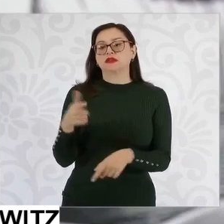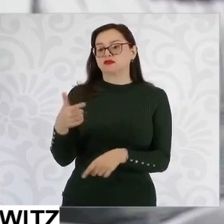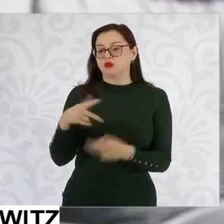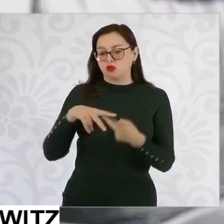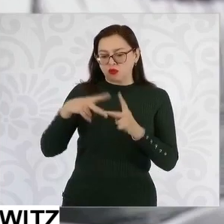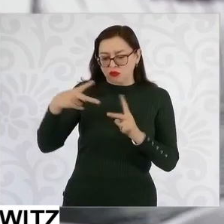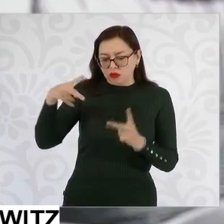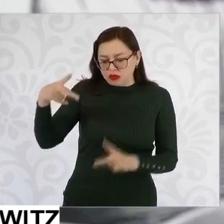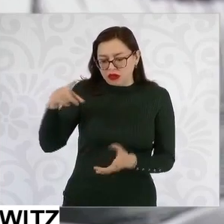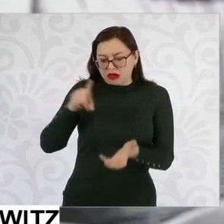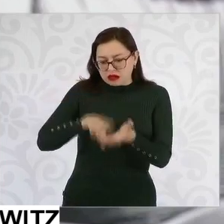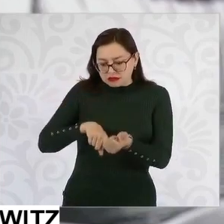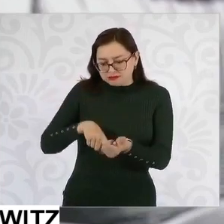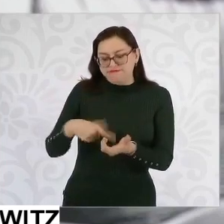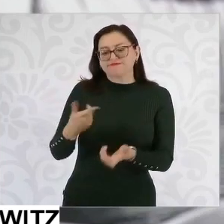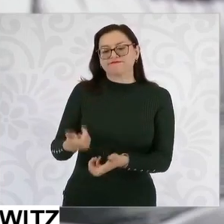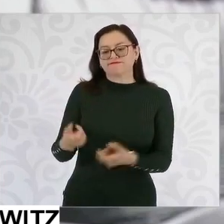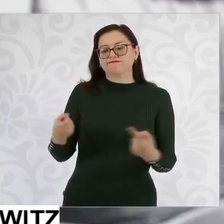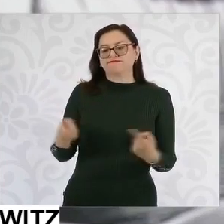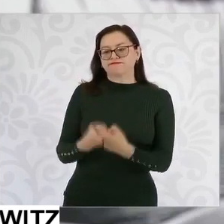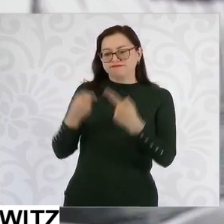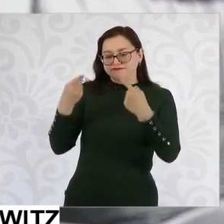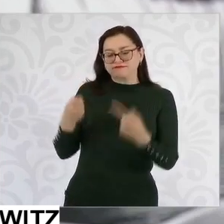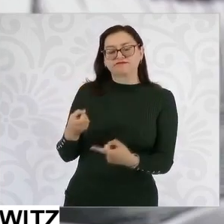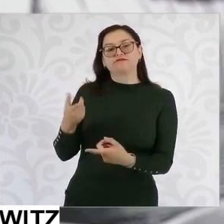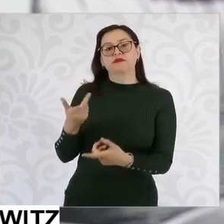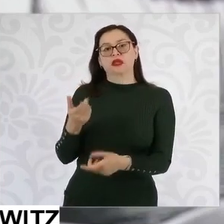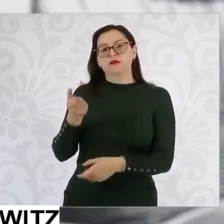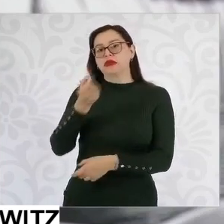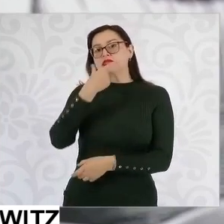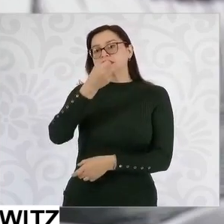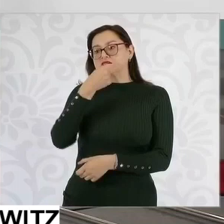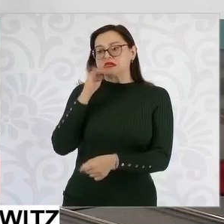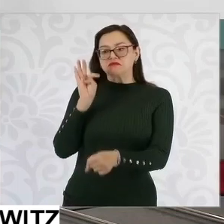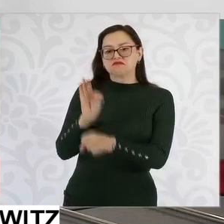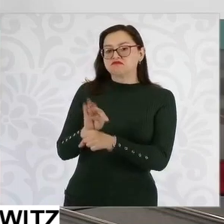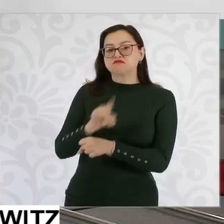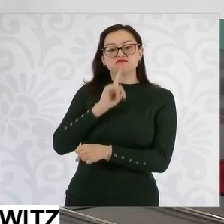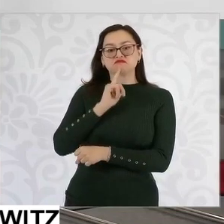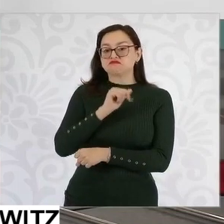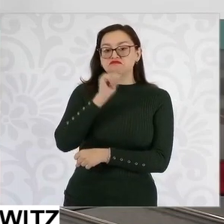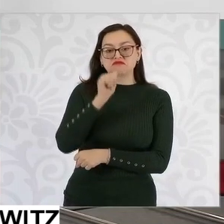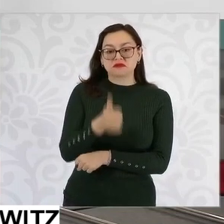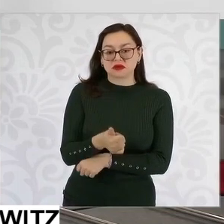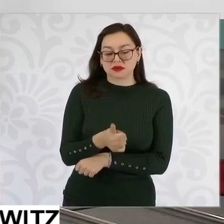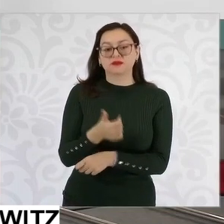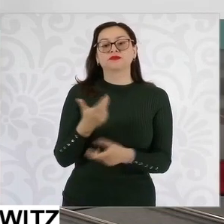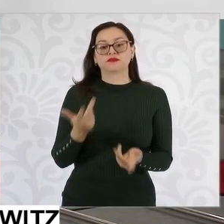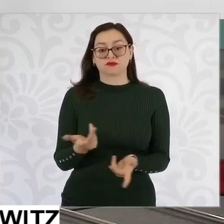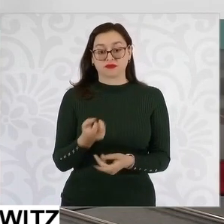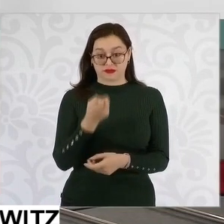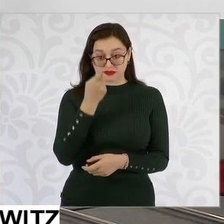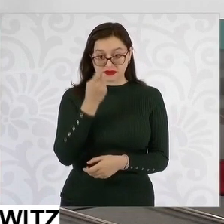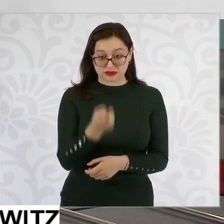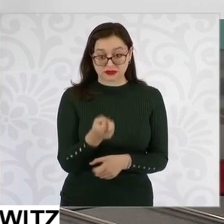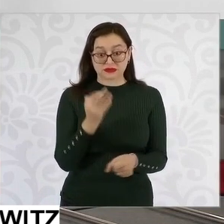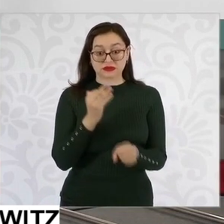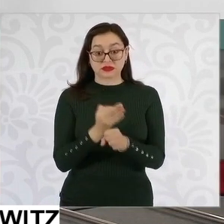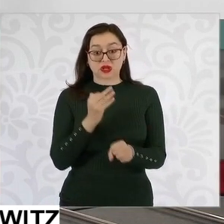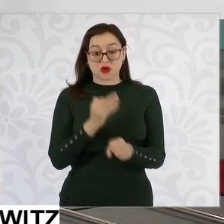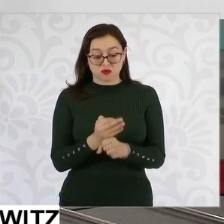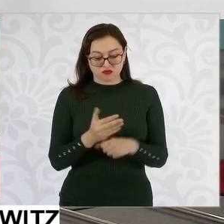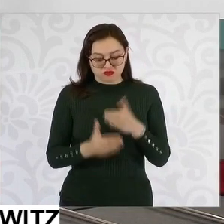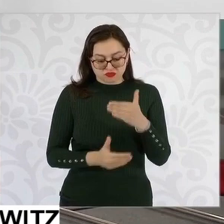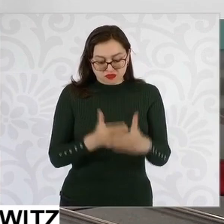da la resistencia a los antibióticos. En este momento está la caracterización biomolecular en